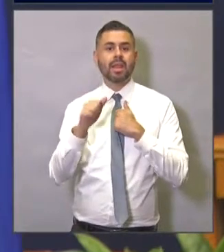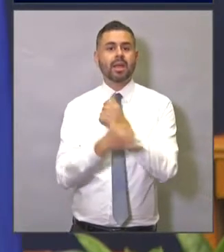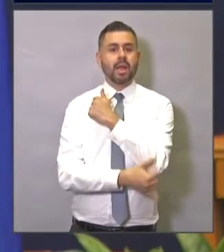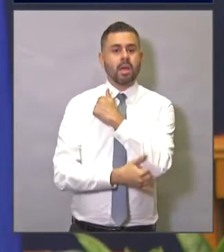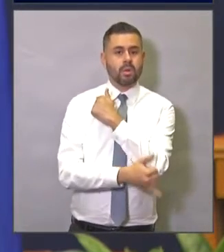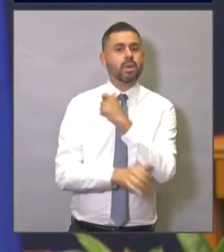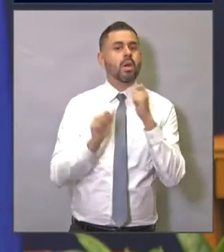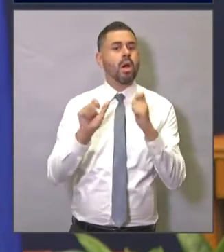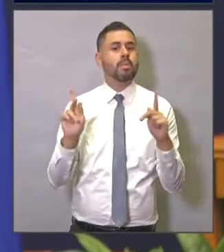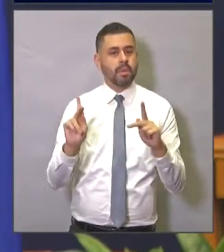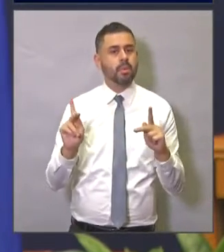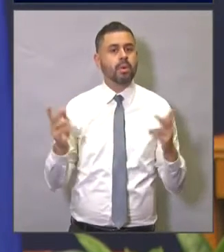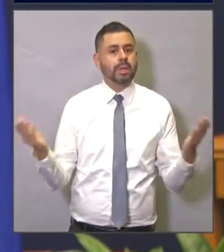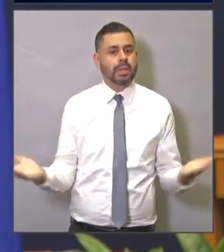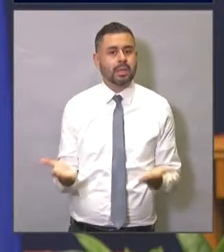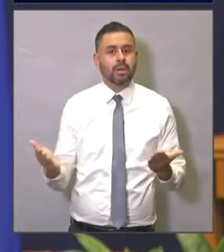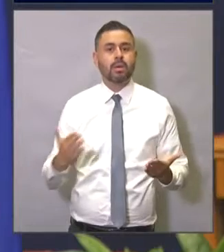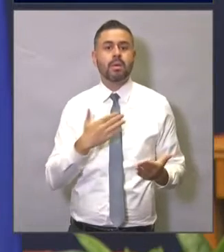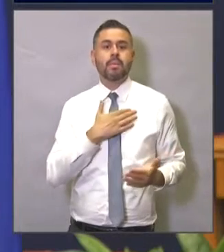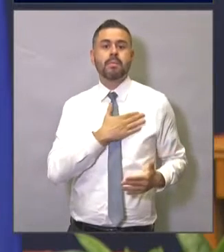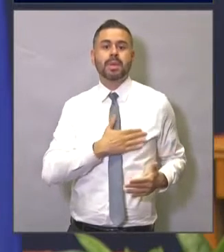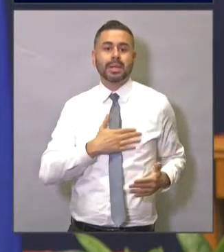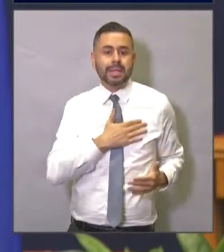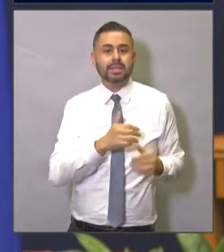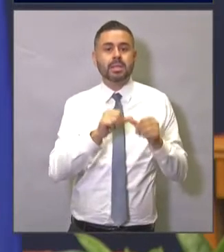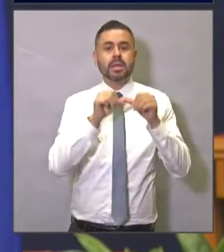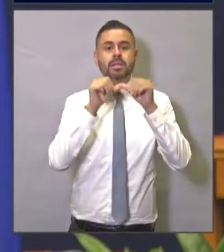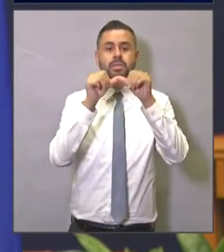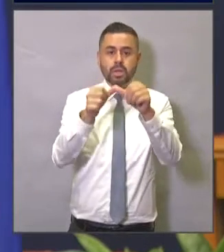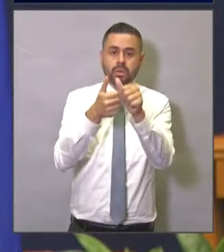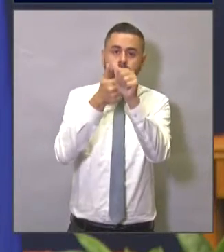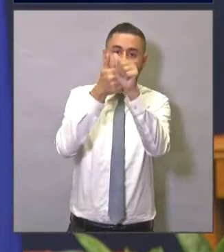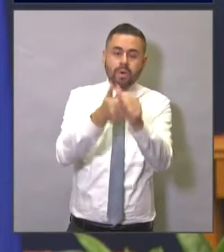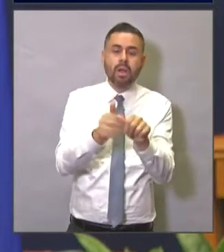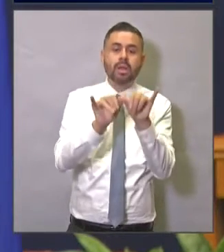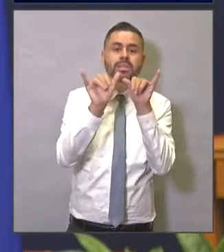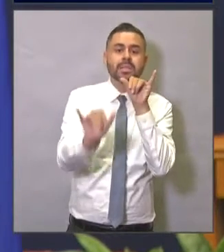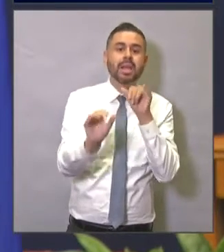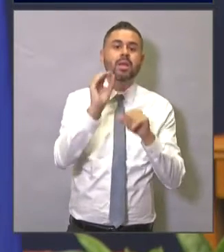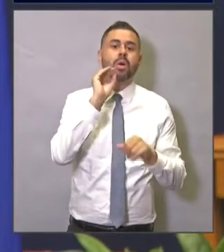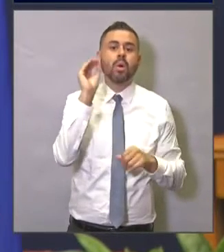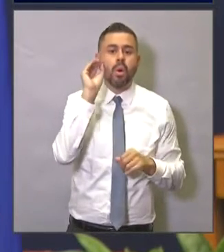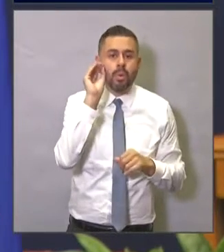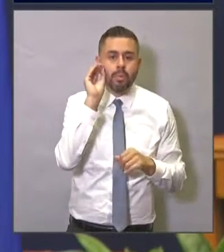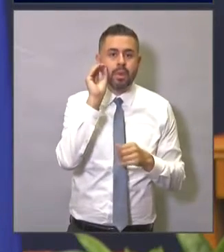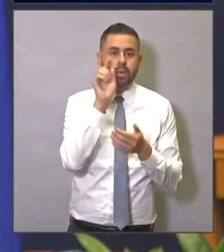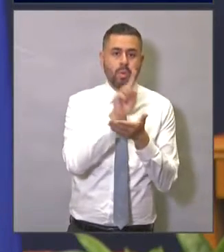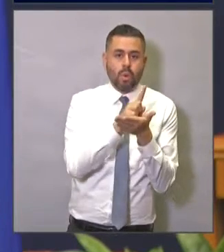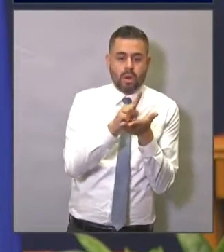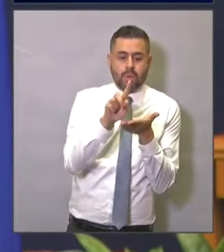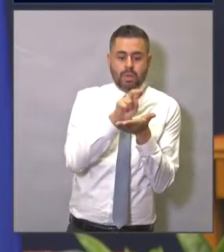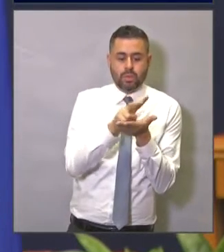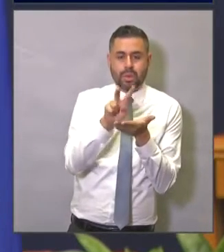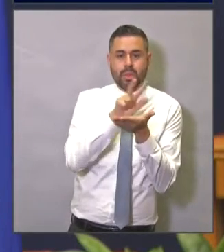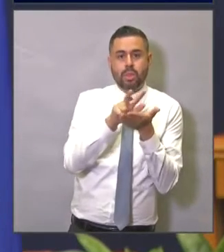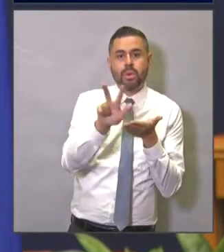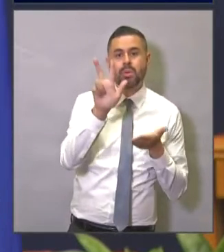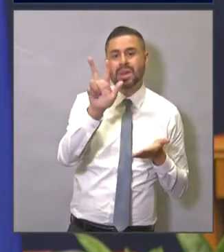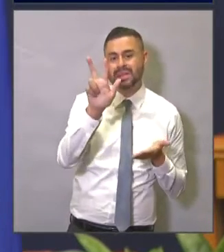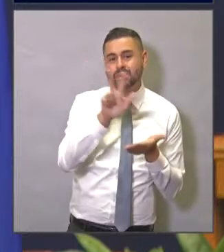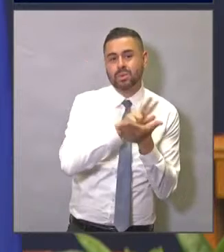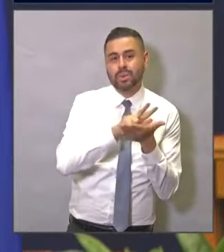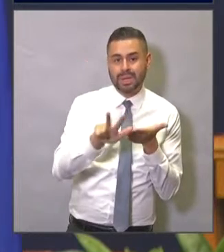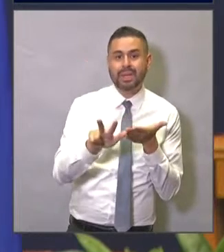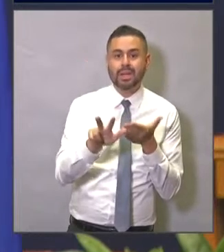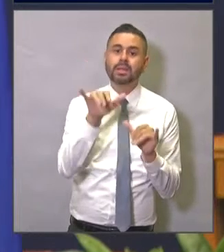Los Ángeles. Por favor, siga la orden del oficial de salud durante las próximas 3 semanas. Todos